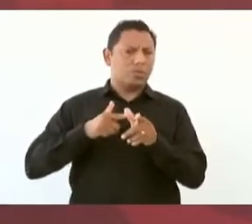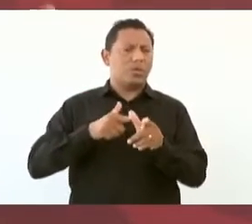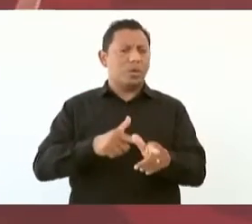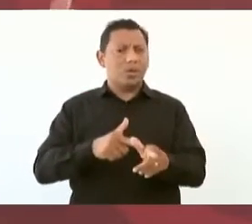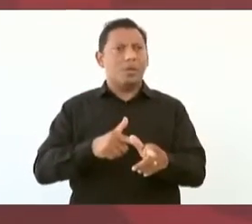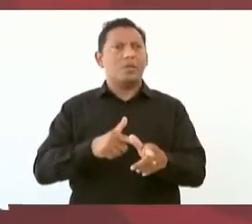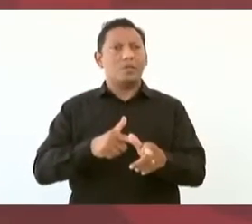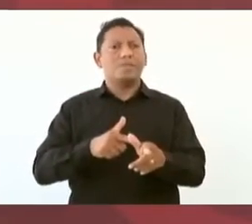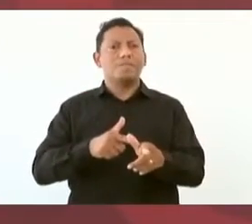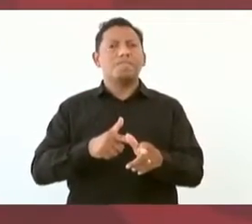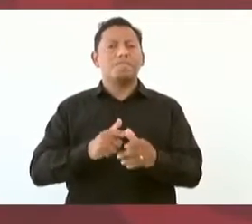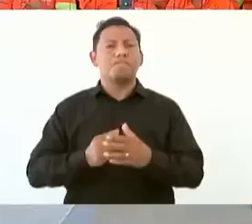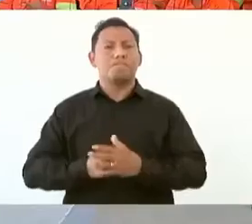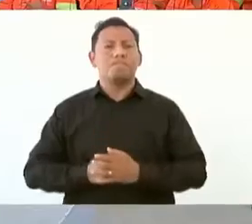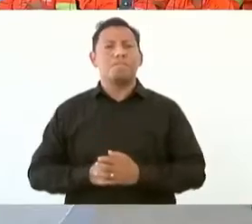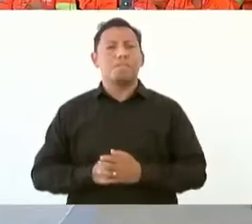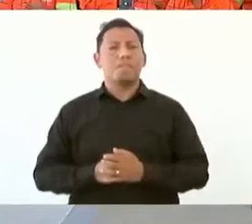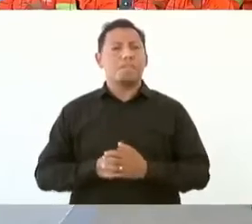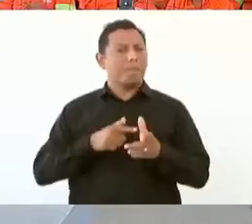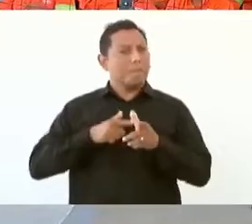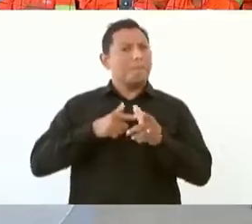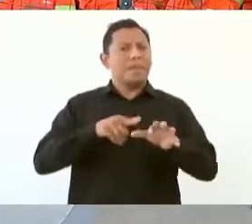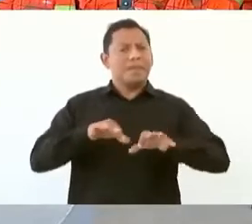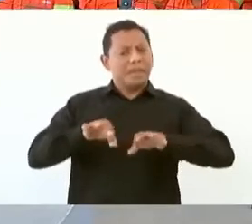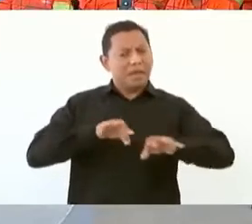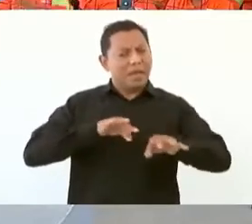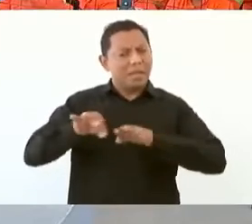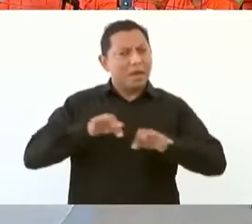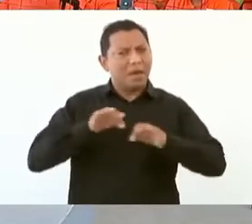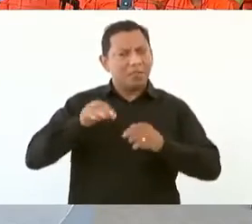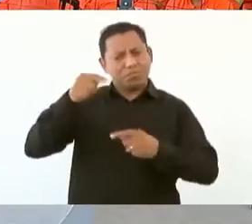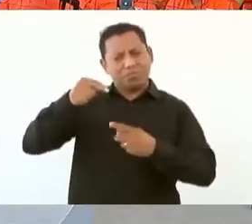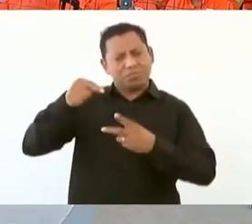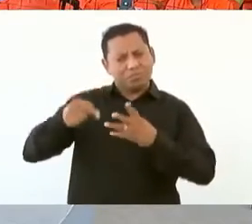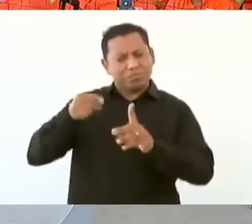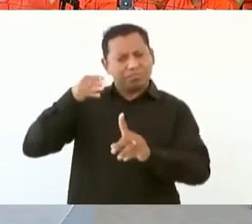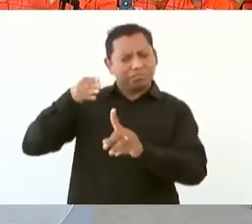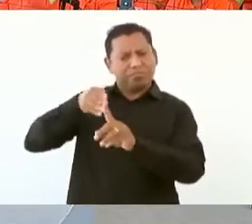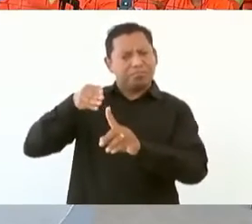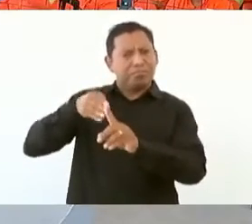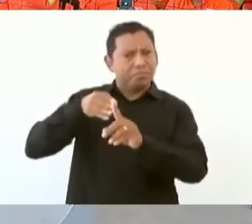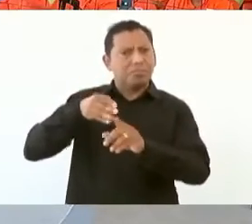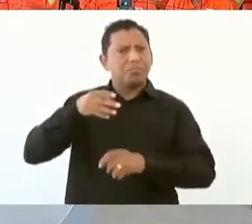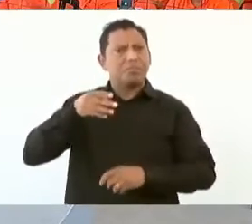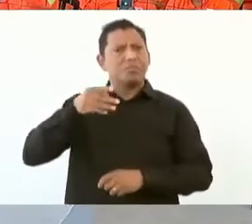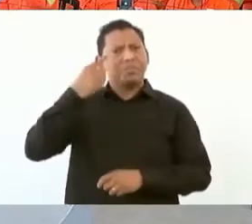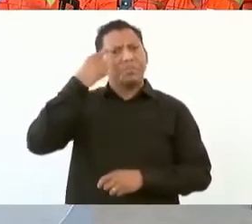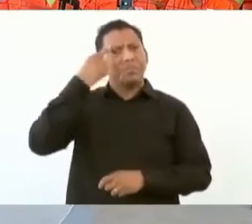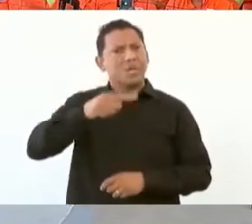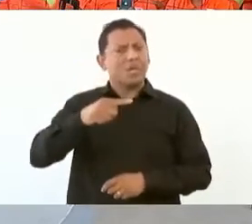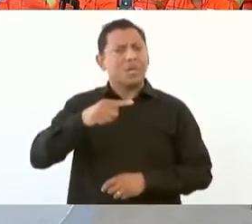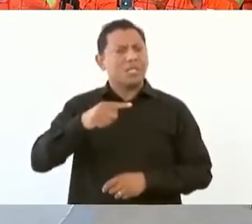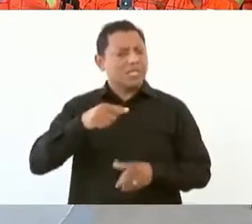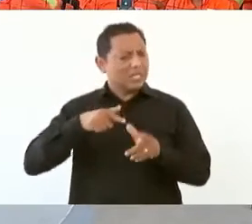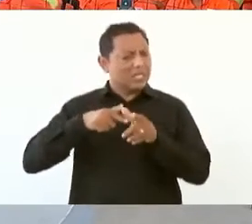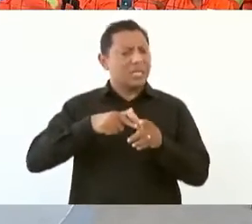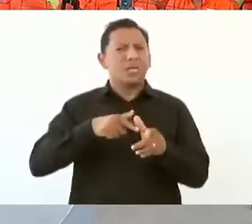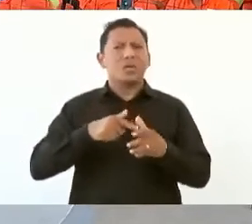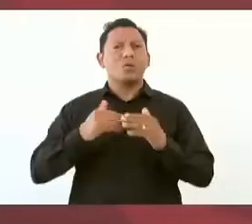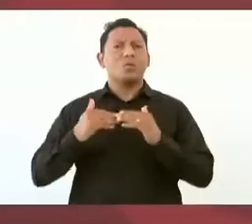que vamos a seguir trabajando y procurando que haya justicia,